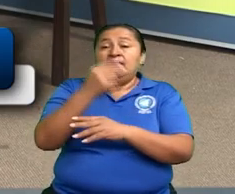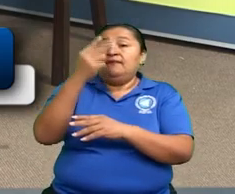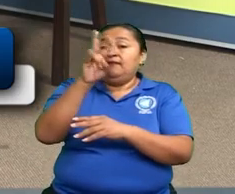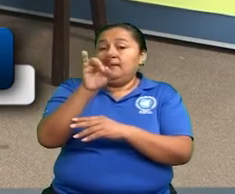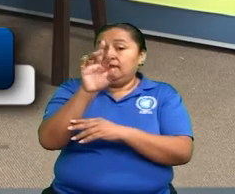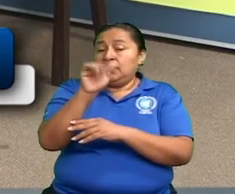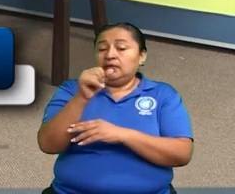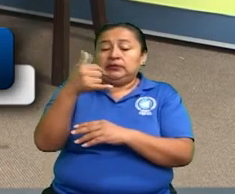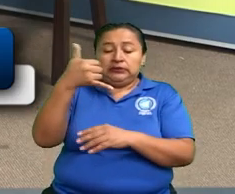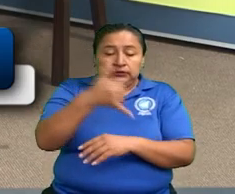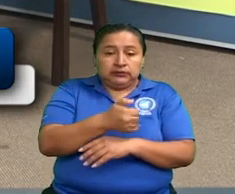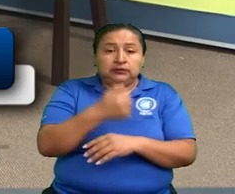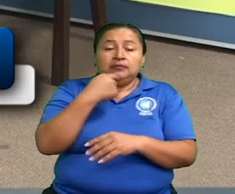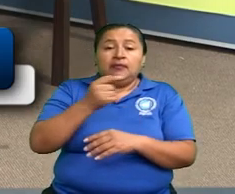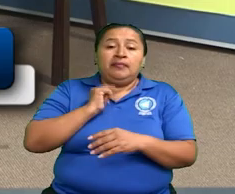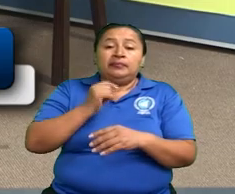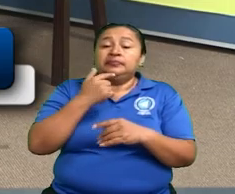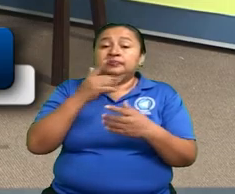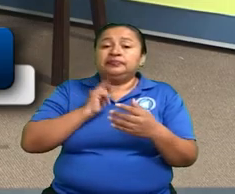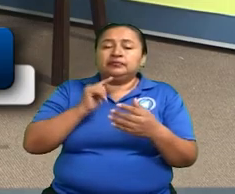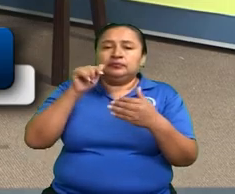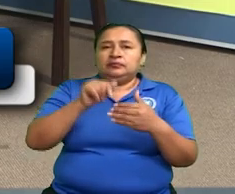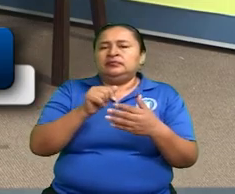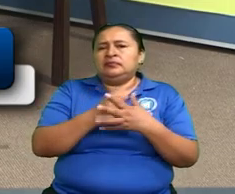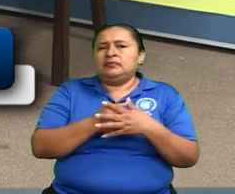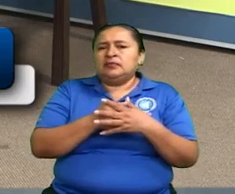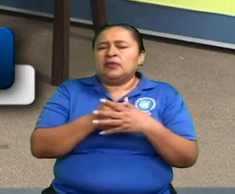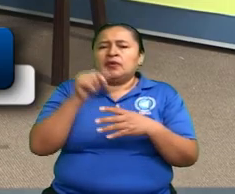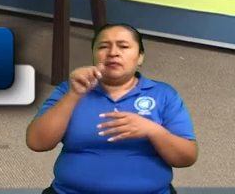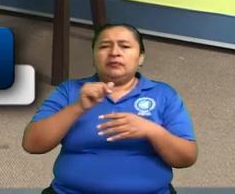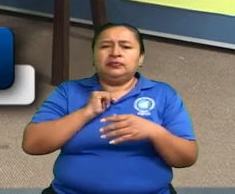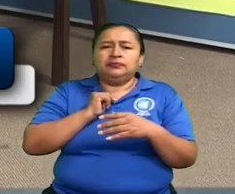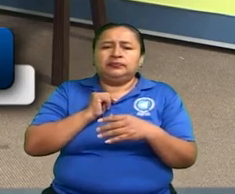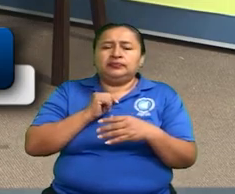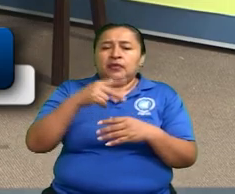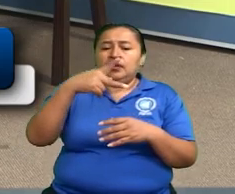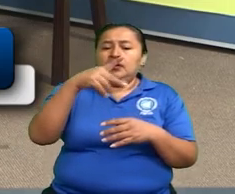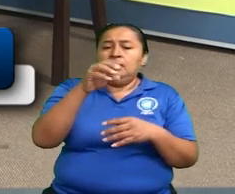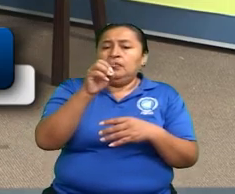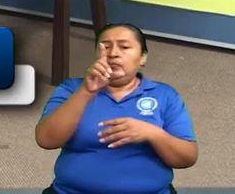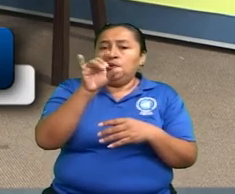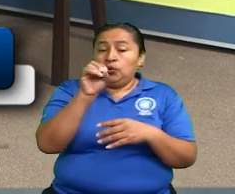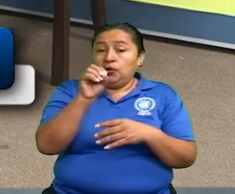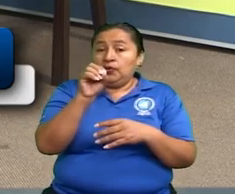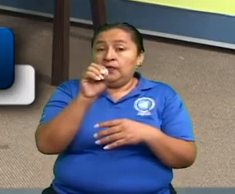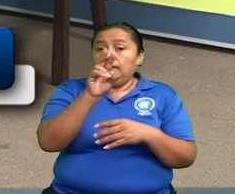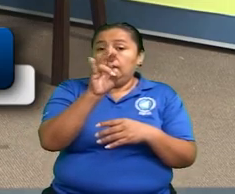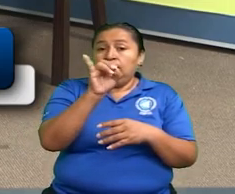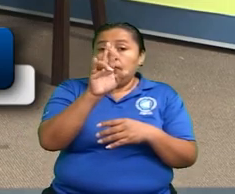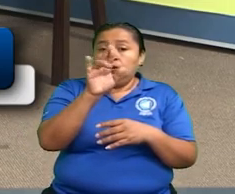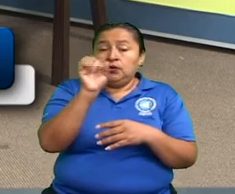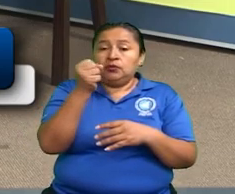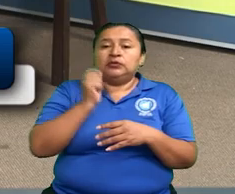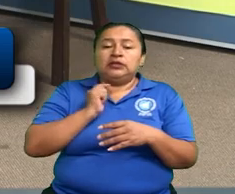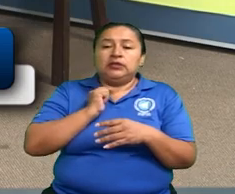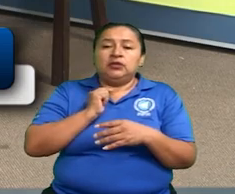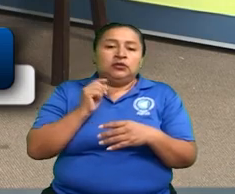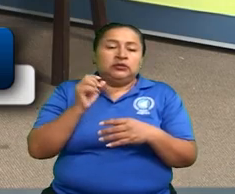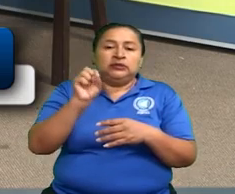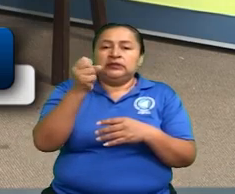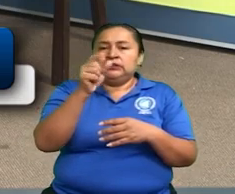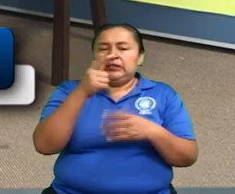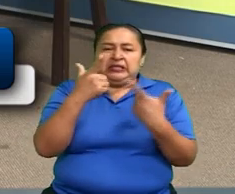¿verdad? Esta contiene el poliovirus tiene varios tipos de virus salvaje. En este